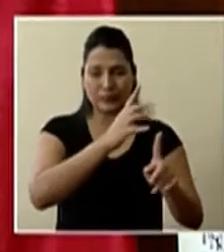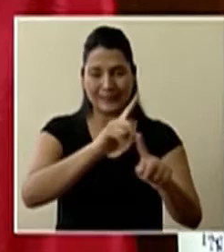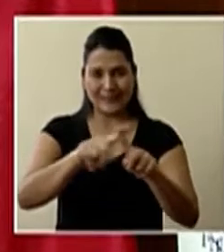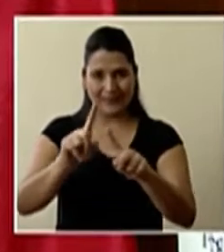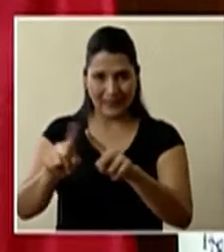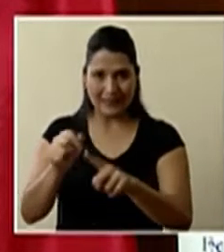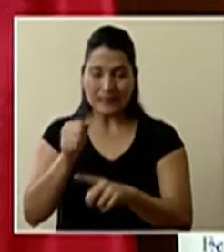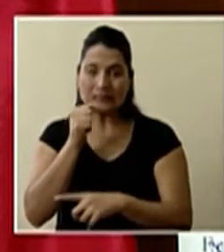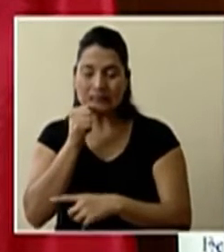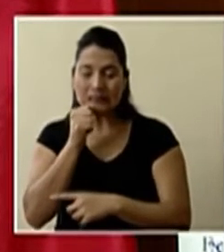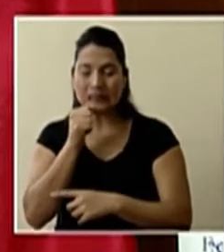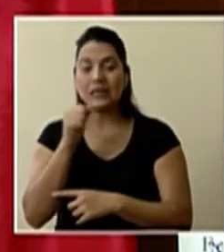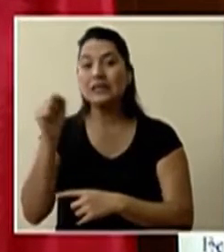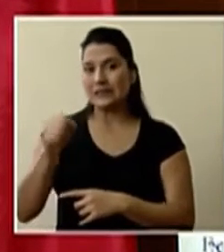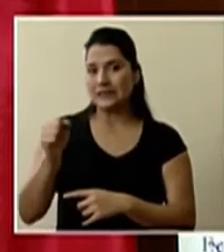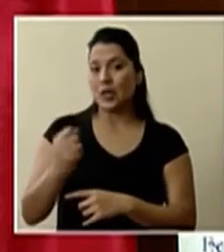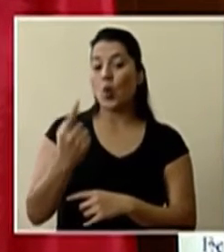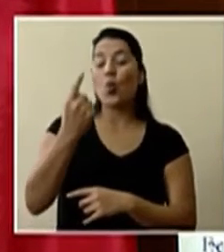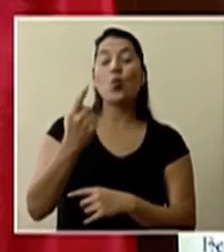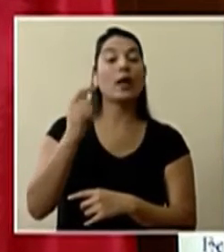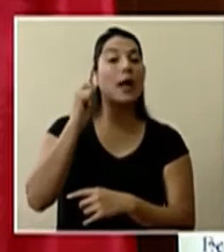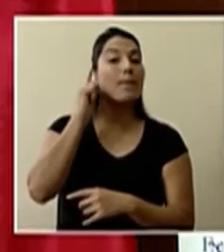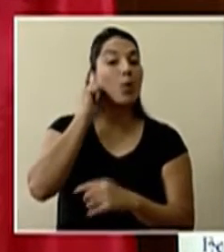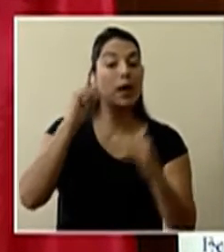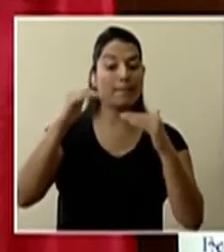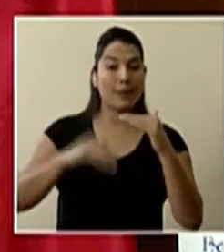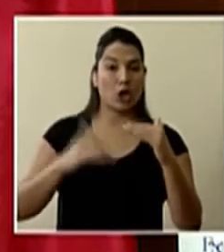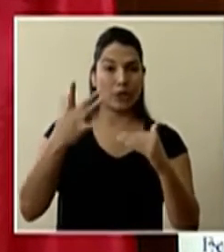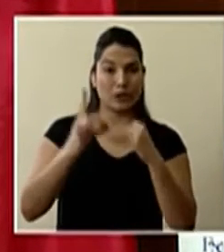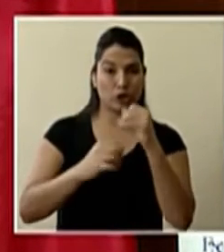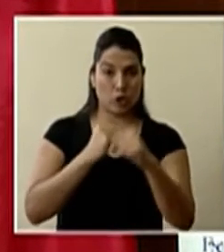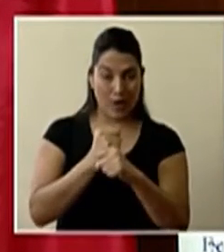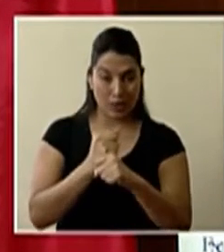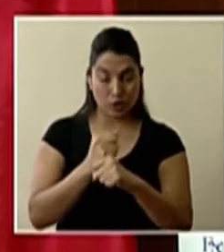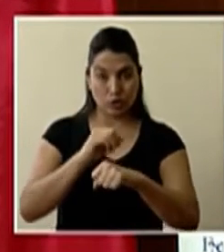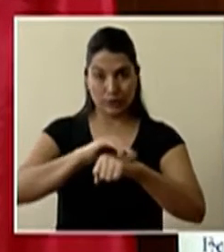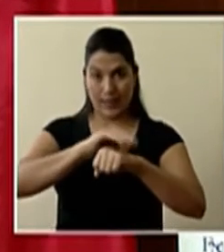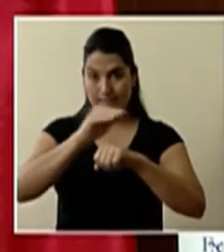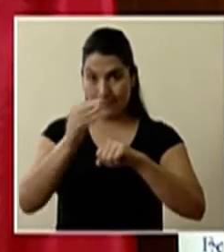paciente menor de edad embarazada